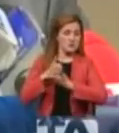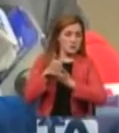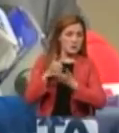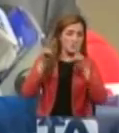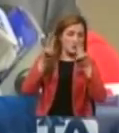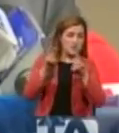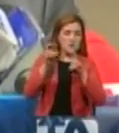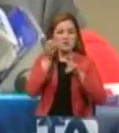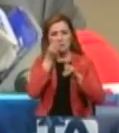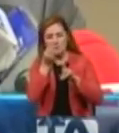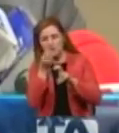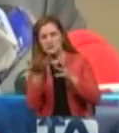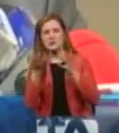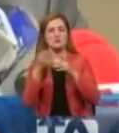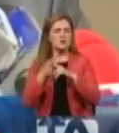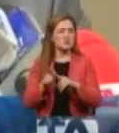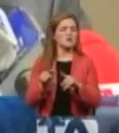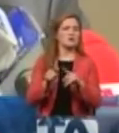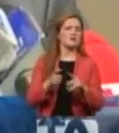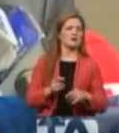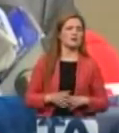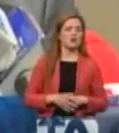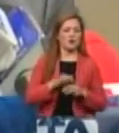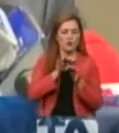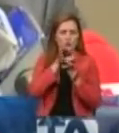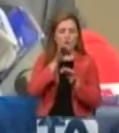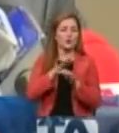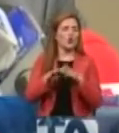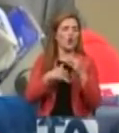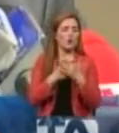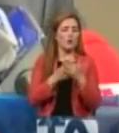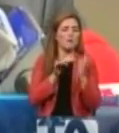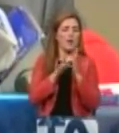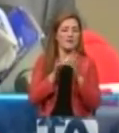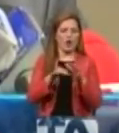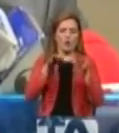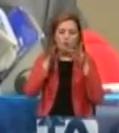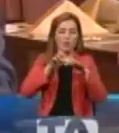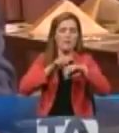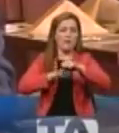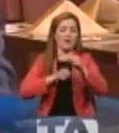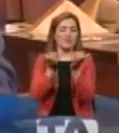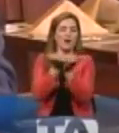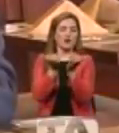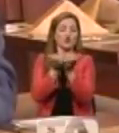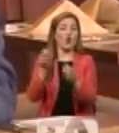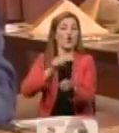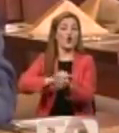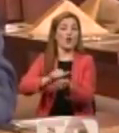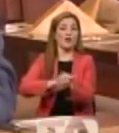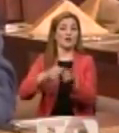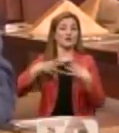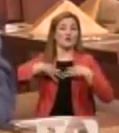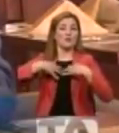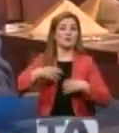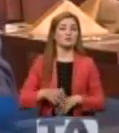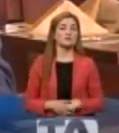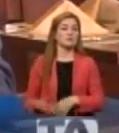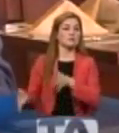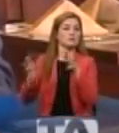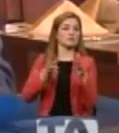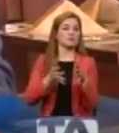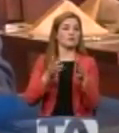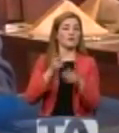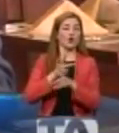en algunos casos en alimentación, en catering, los sorbetes, las bolsas plásticas en lavandería. En el Consejo Metropolitano de Quito se debate en